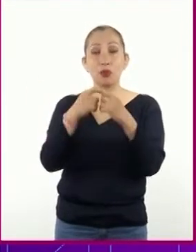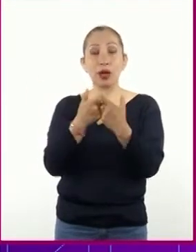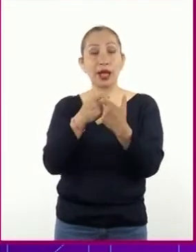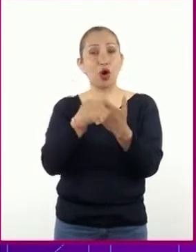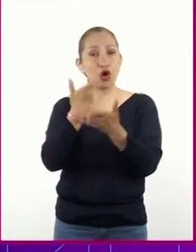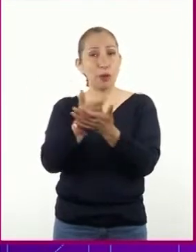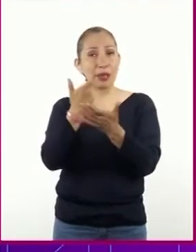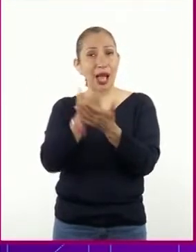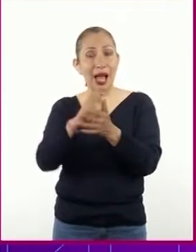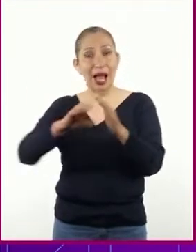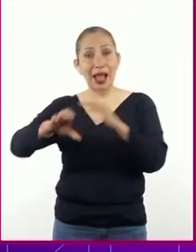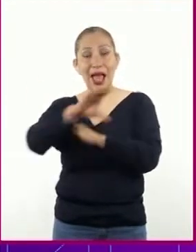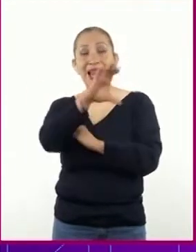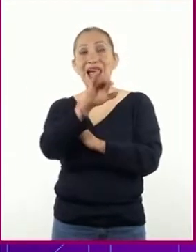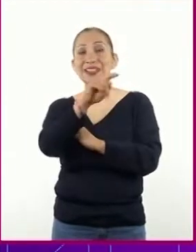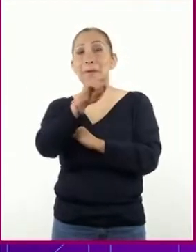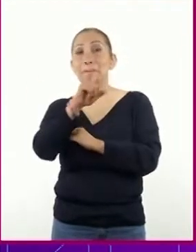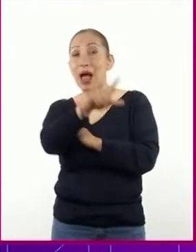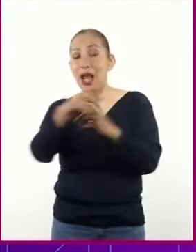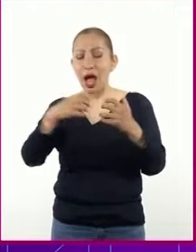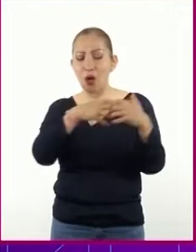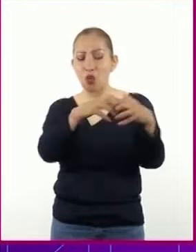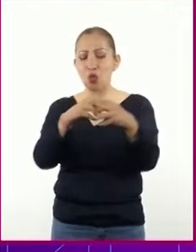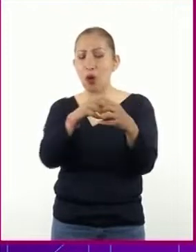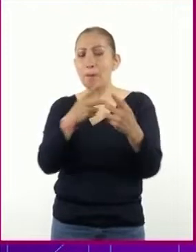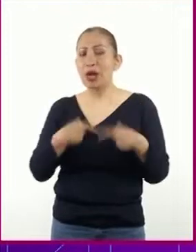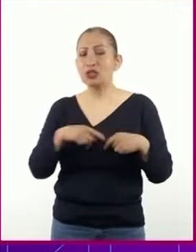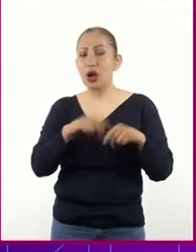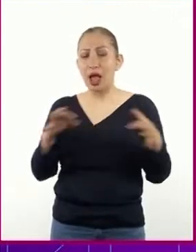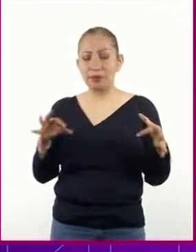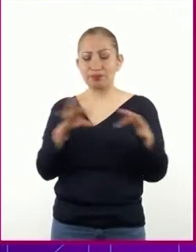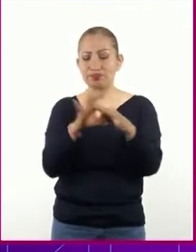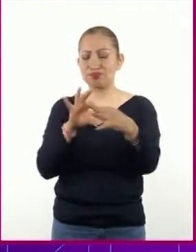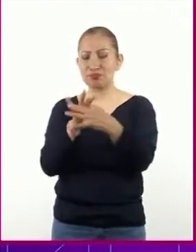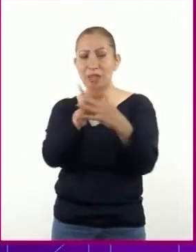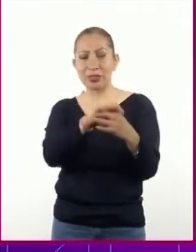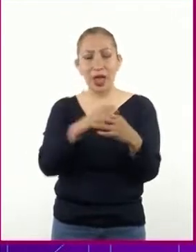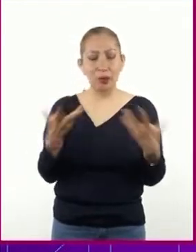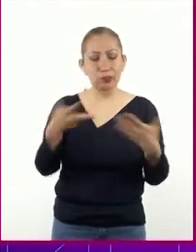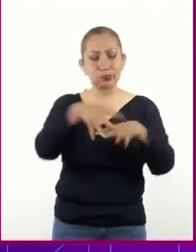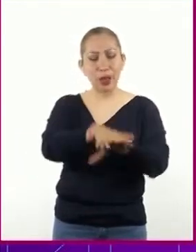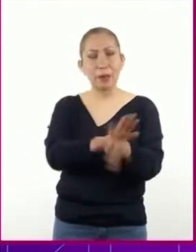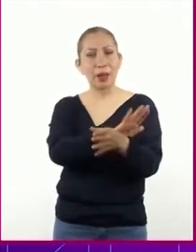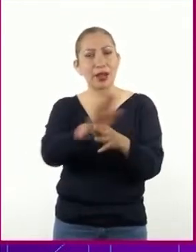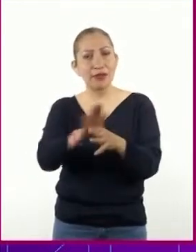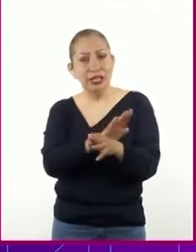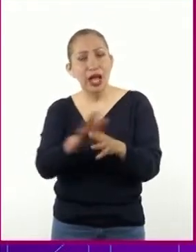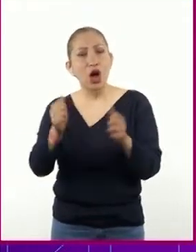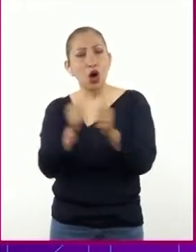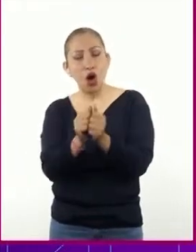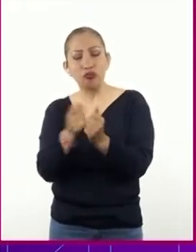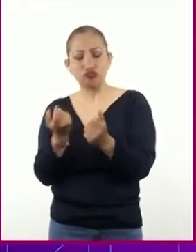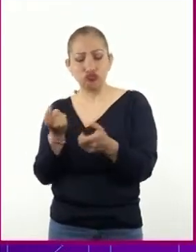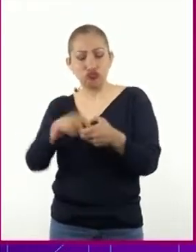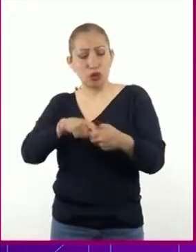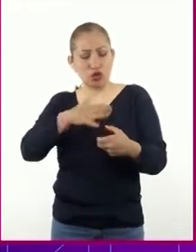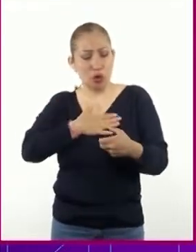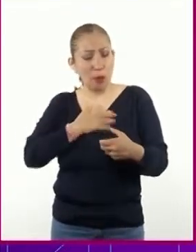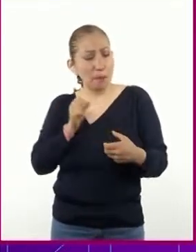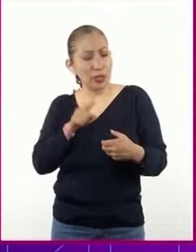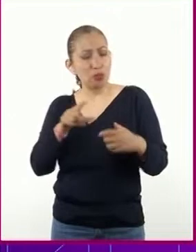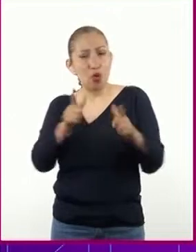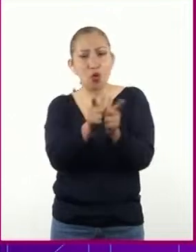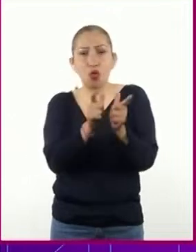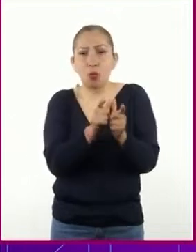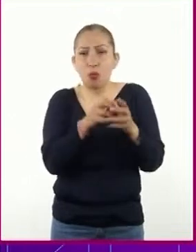Latina y el Caribe, CEPAL, la cohesión social vincula los mecanismos de integración y bienestar con la plena pertenencia social de los